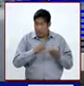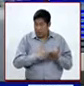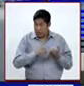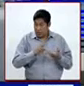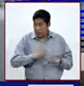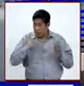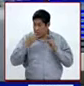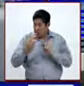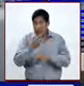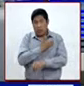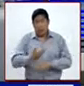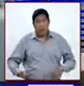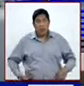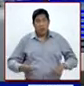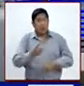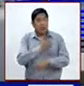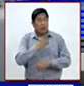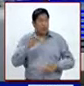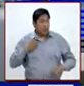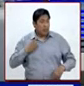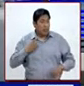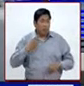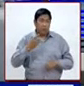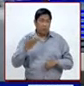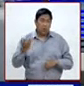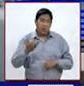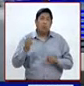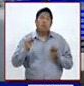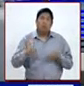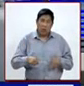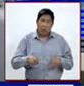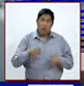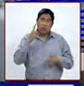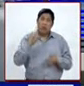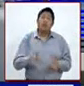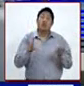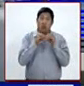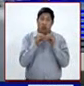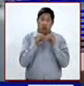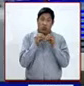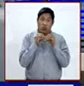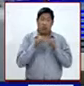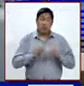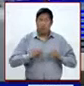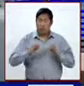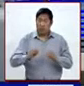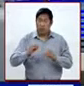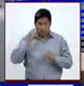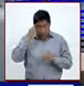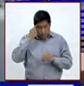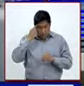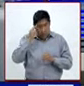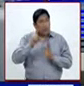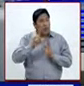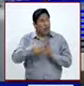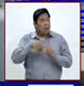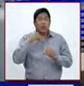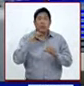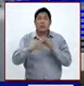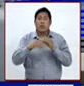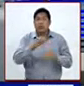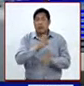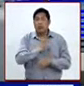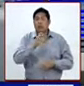la presidencia de diputados y para que la presidencia de diputados pueda en una sesión poner en consideración y después envíe a